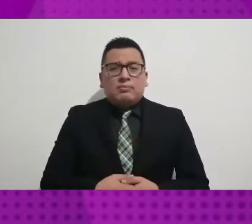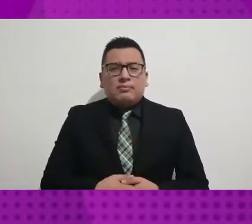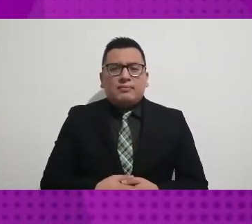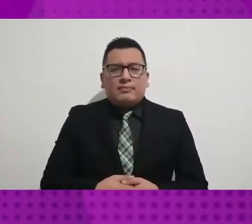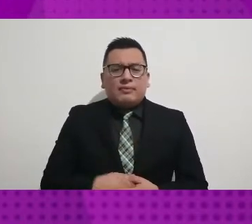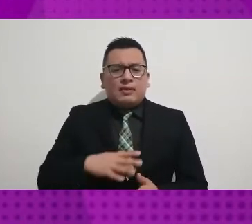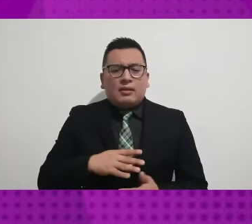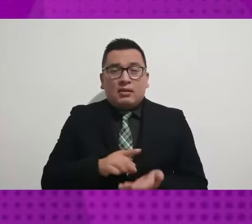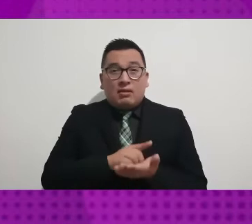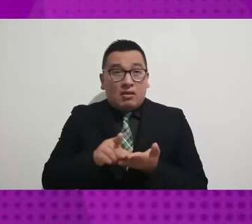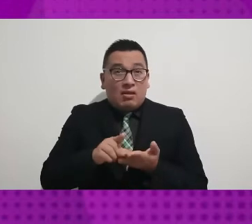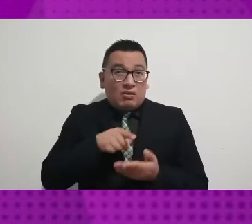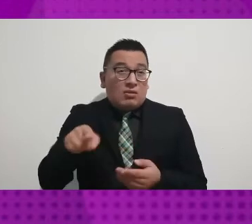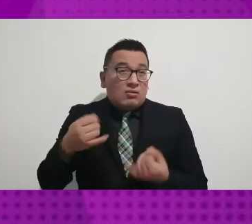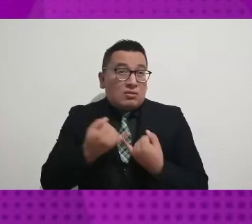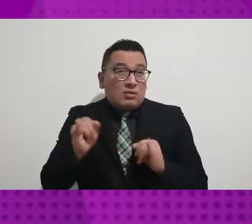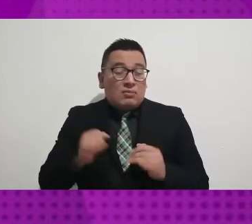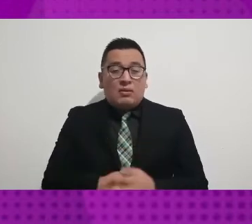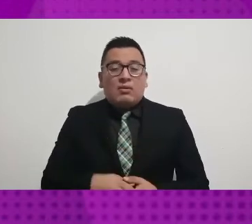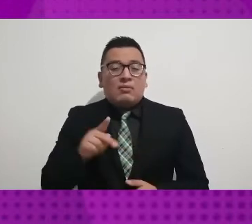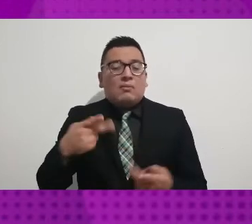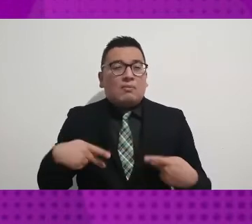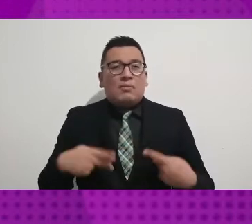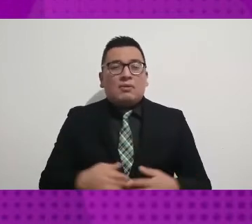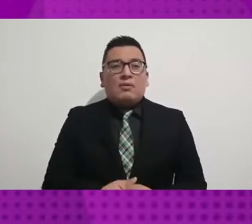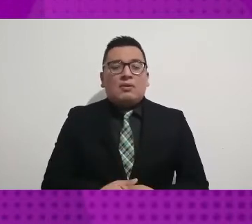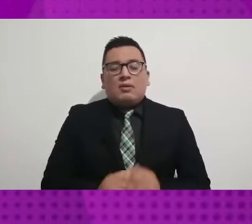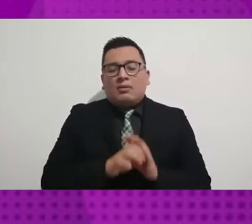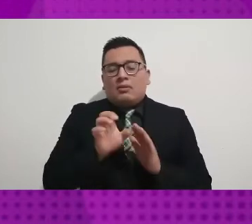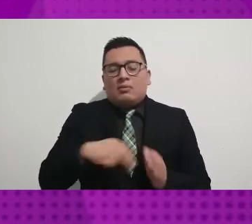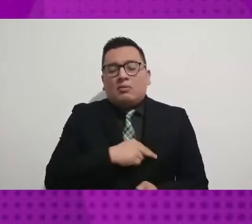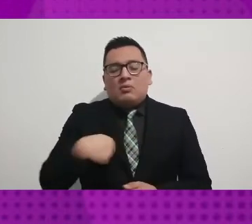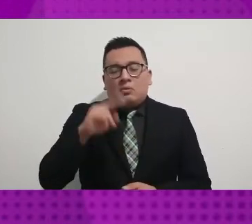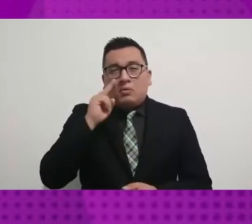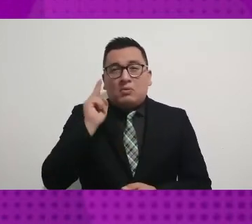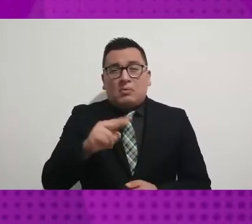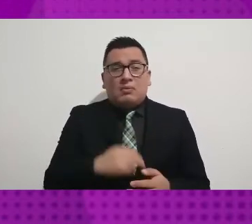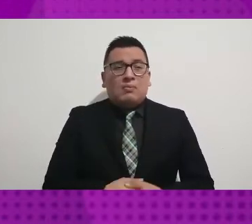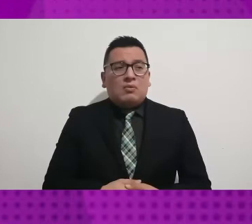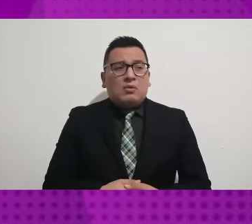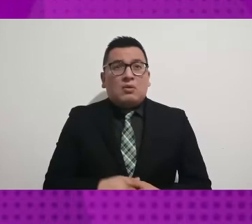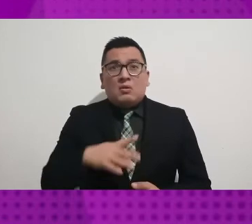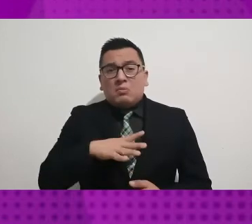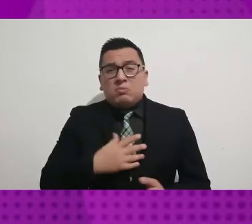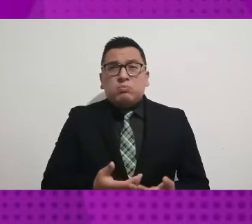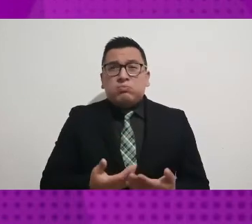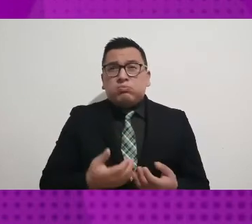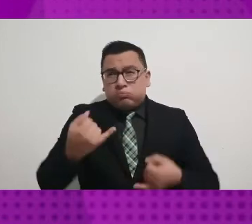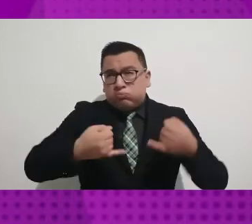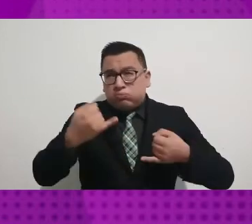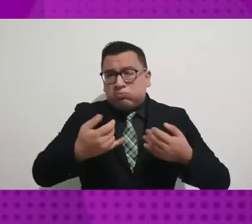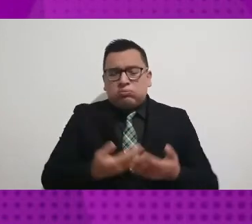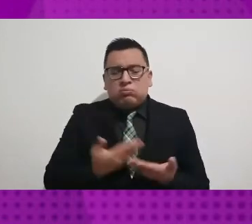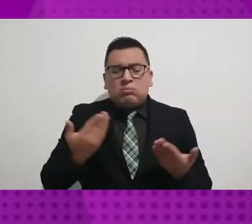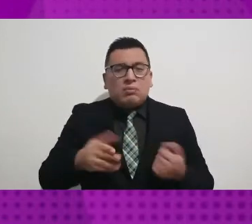pues, más que el derecho incluso del candidato independiente, de la ciudadanía. Por ejemplo, vemos que